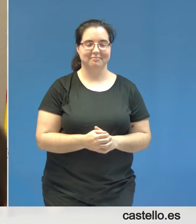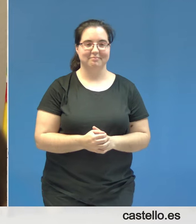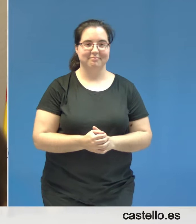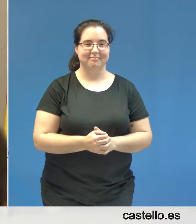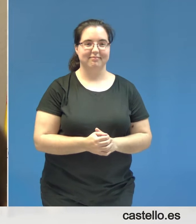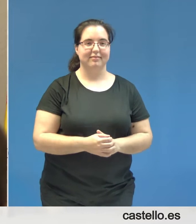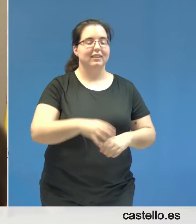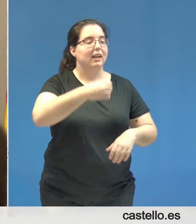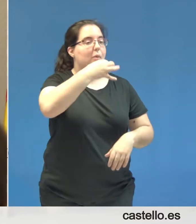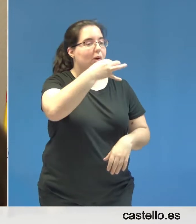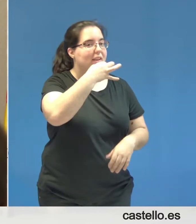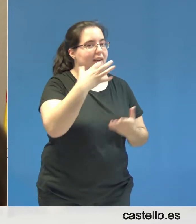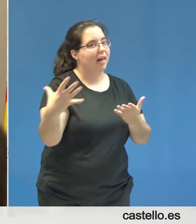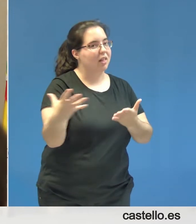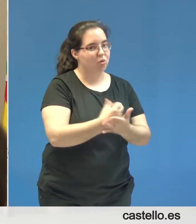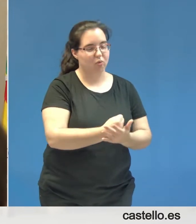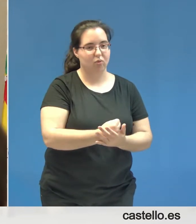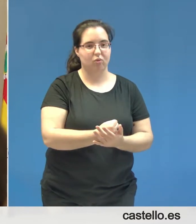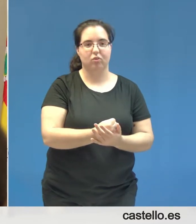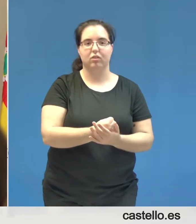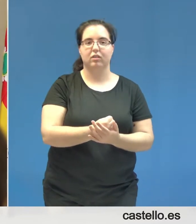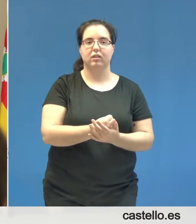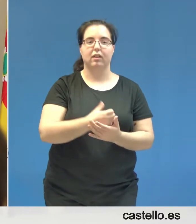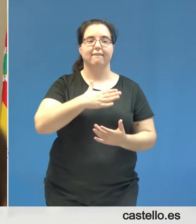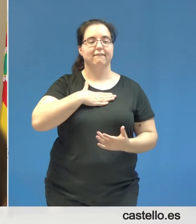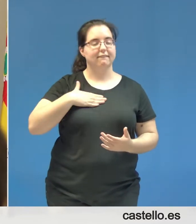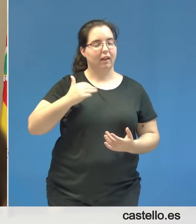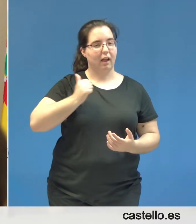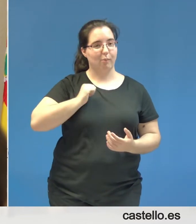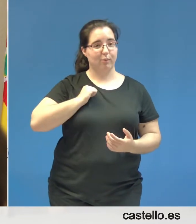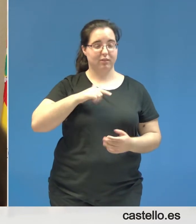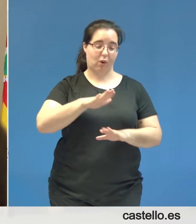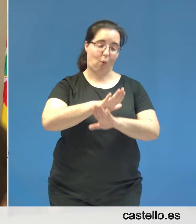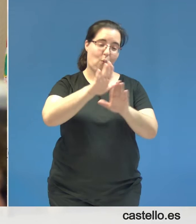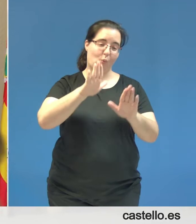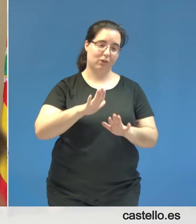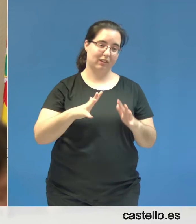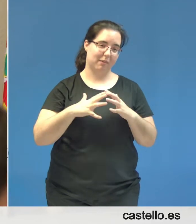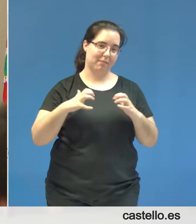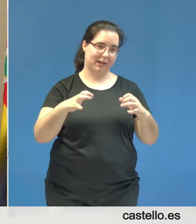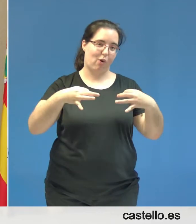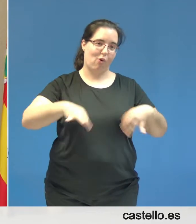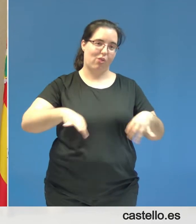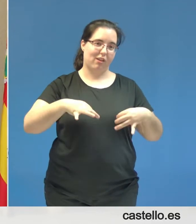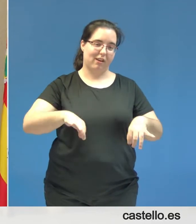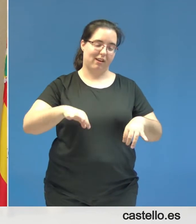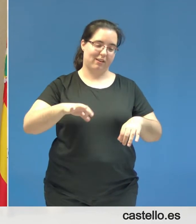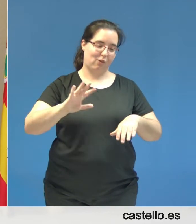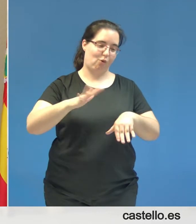Buenas tardes a todos. Bueno, quiero aprovechar esta última sesión de pleno ordinario de esta